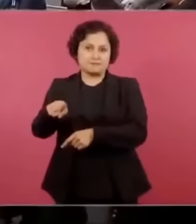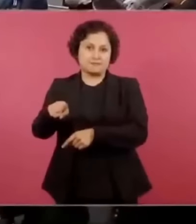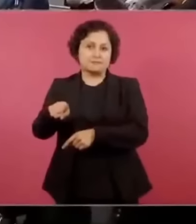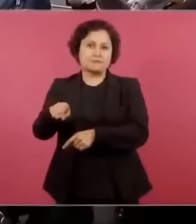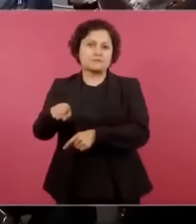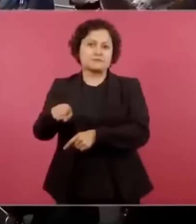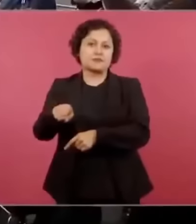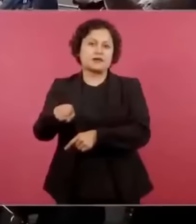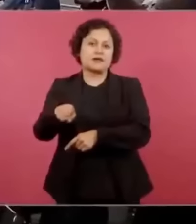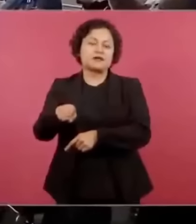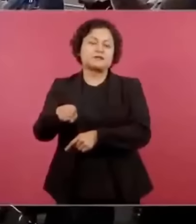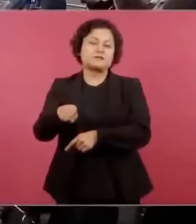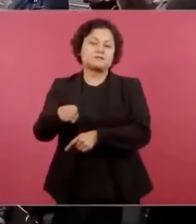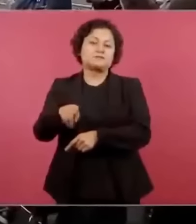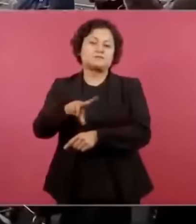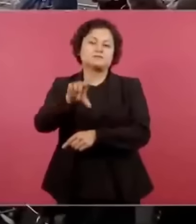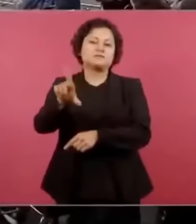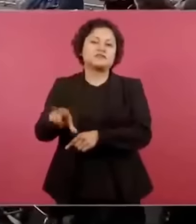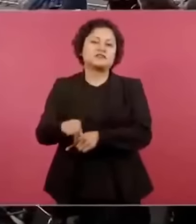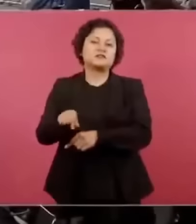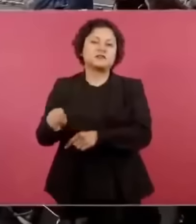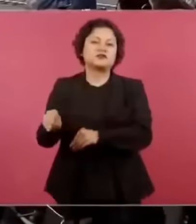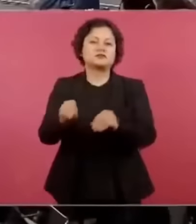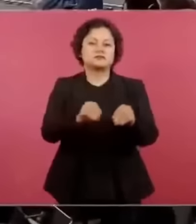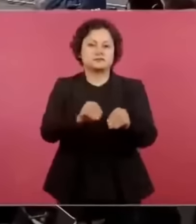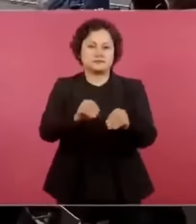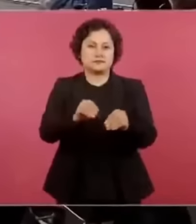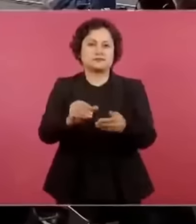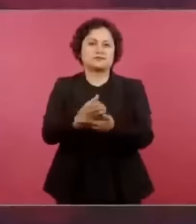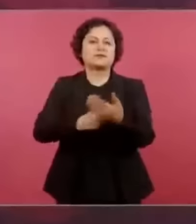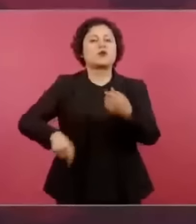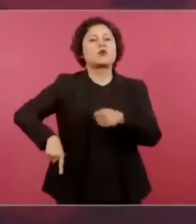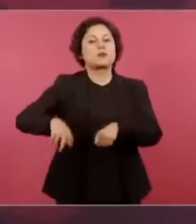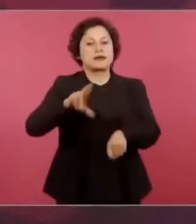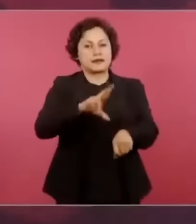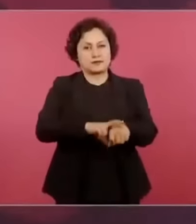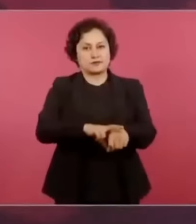Ahora nos acordamos. Bueno, el